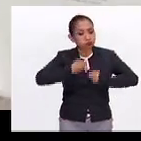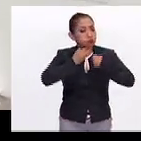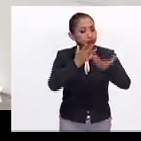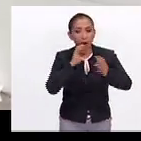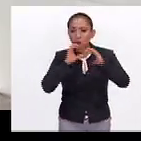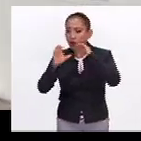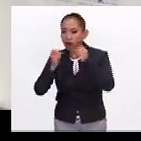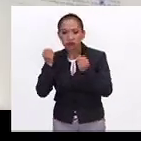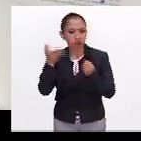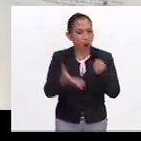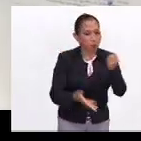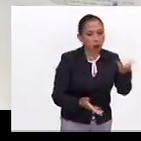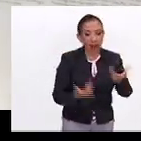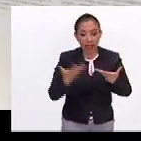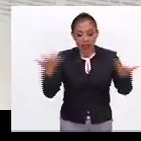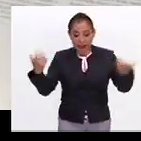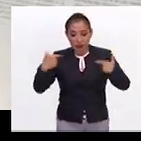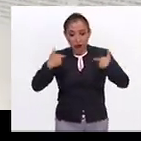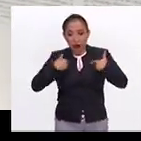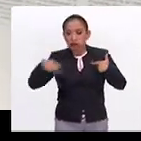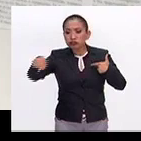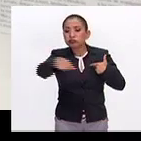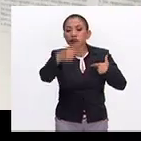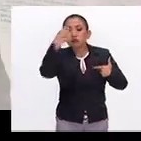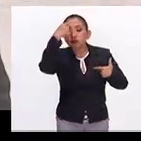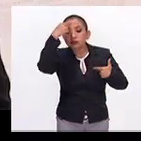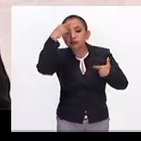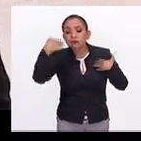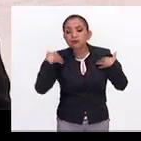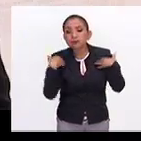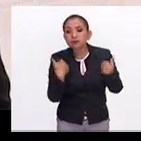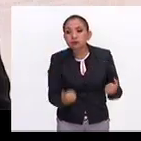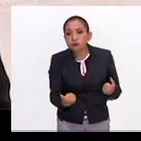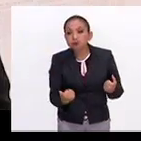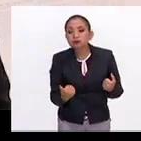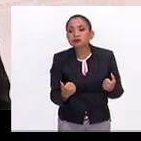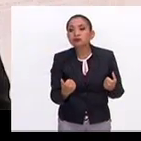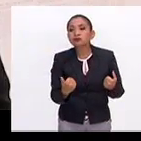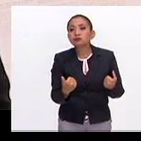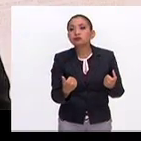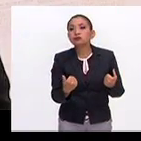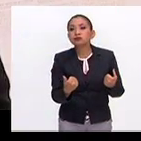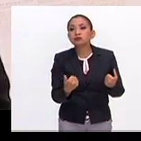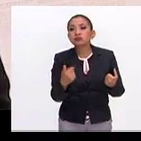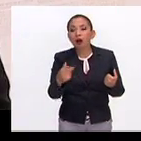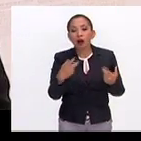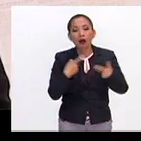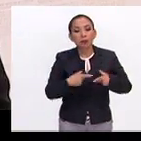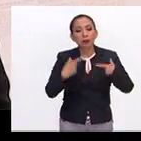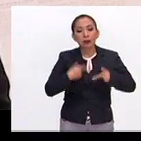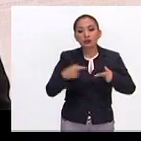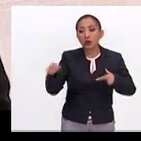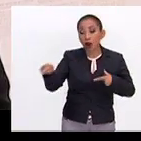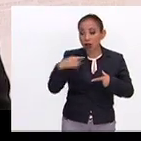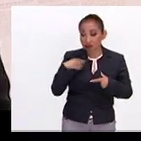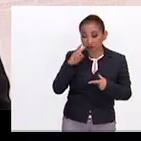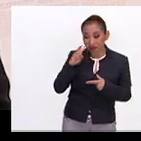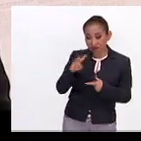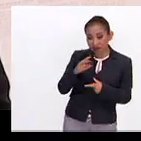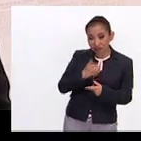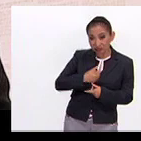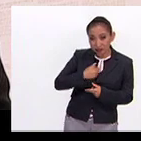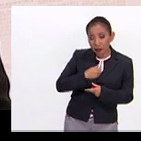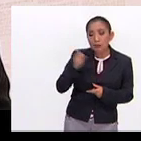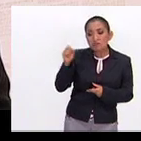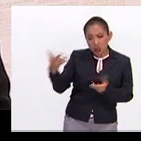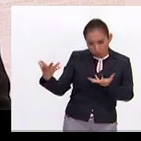comunicarse y hacer entender a la gente que los refugiados o personas desafortunadas